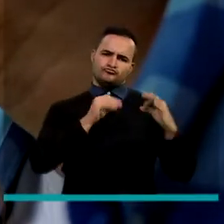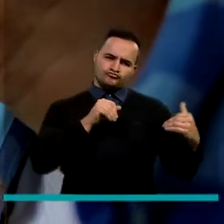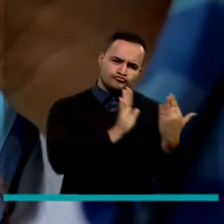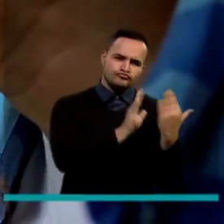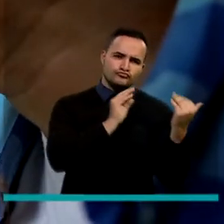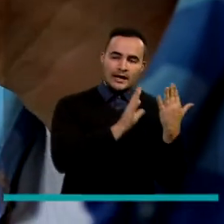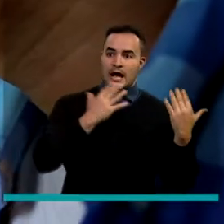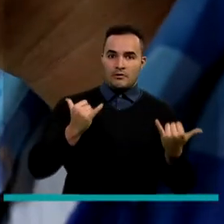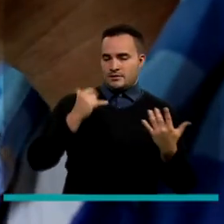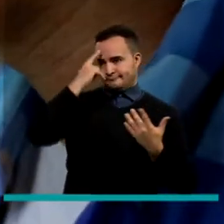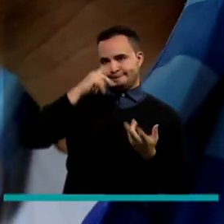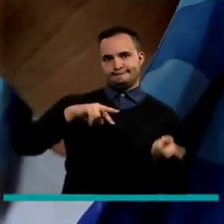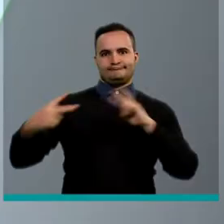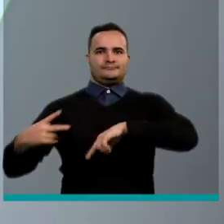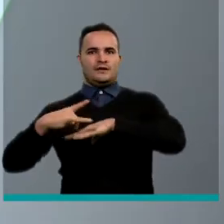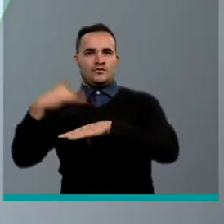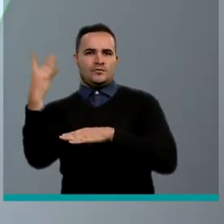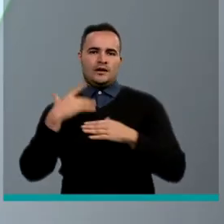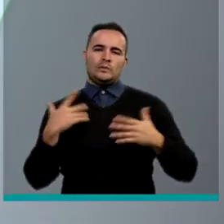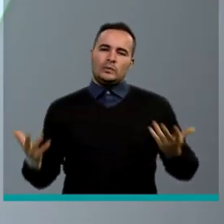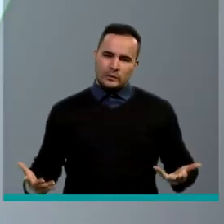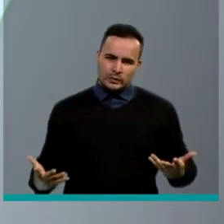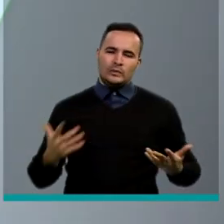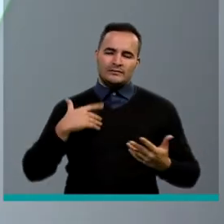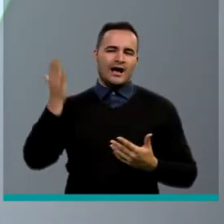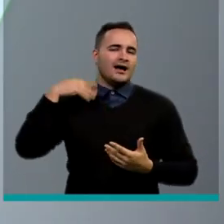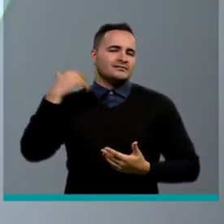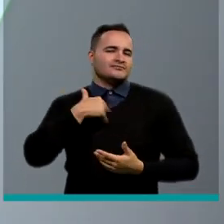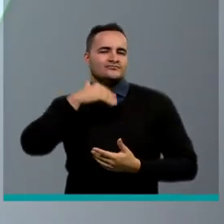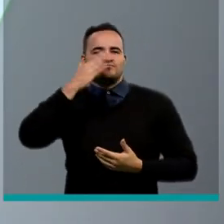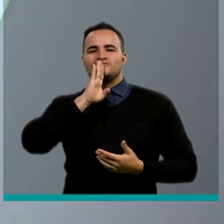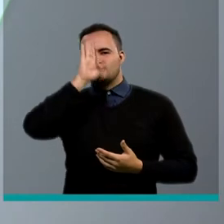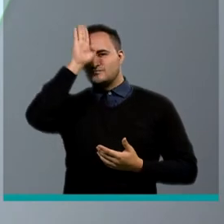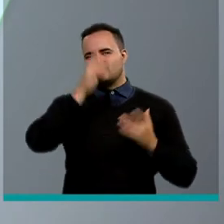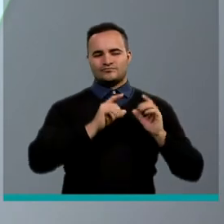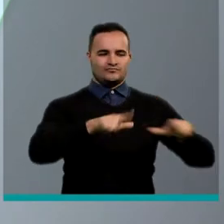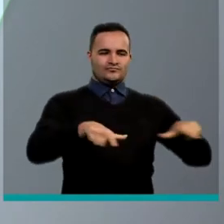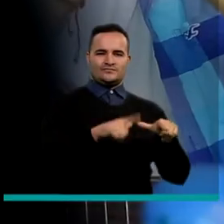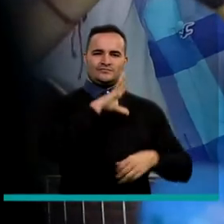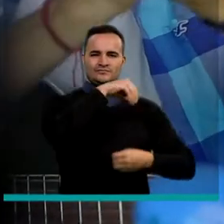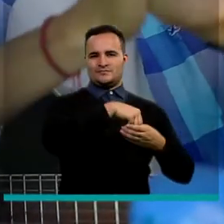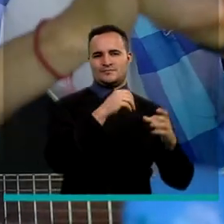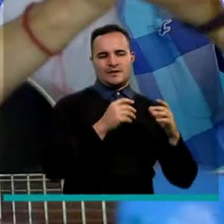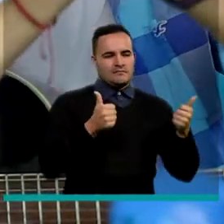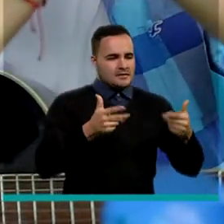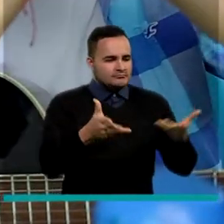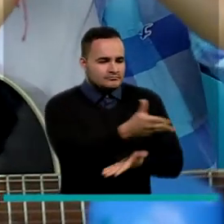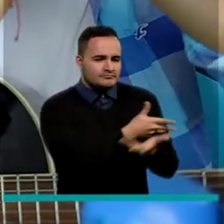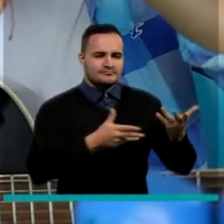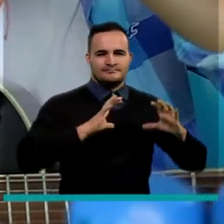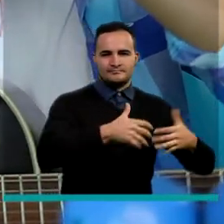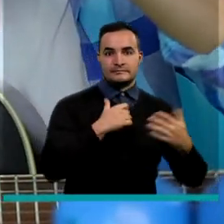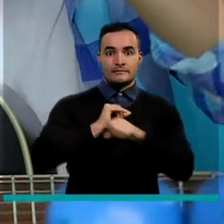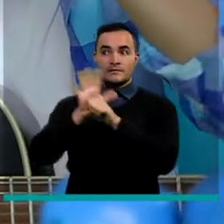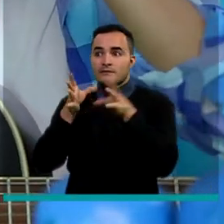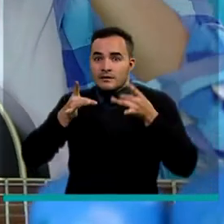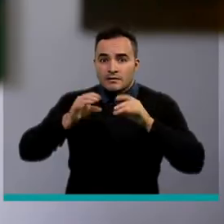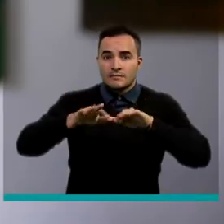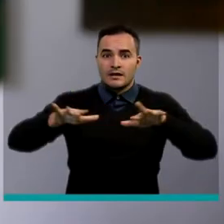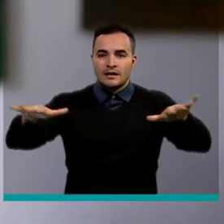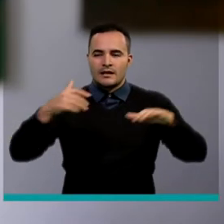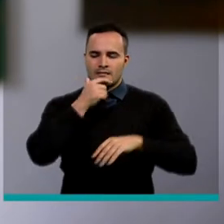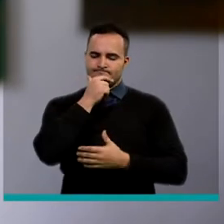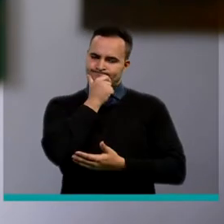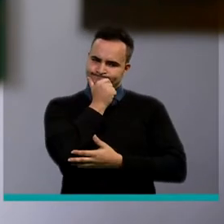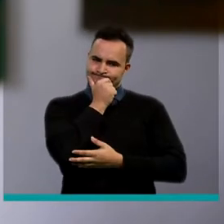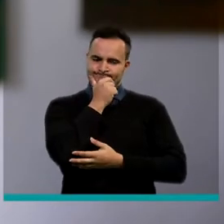al tema de virtualidad porque pues siempre estaba dentro del aula. Con esto de la pandemia, yo dije, definitivamente esto